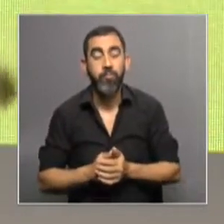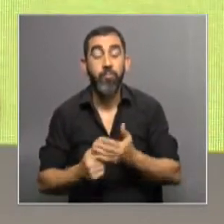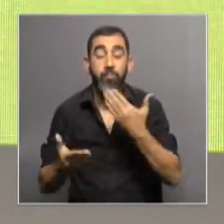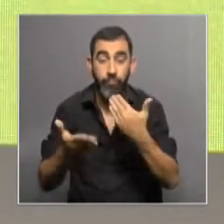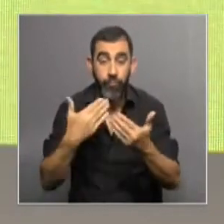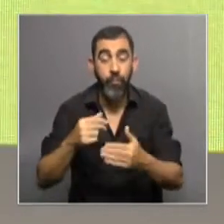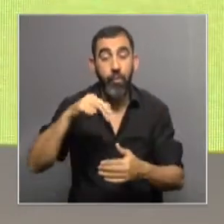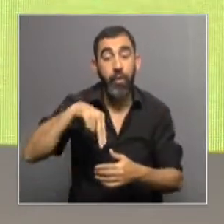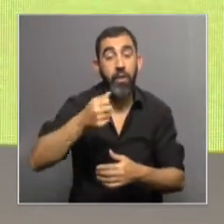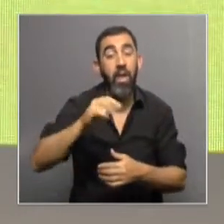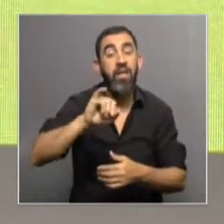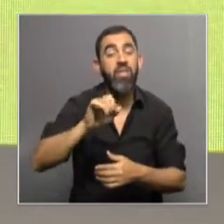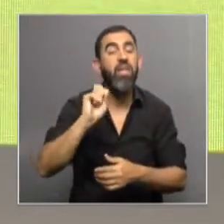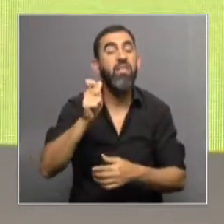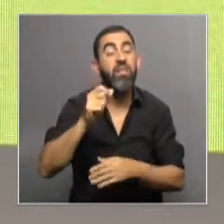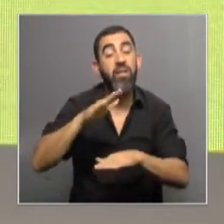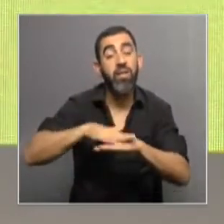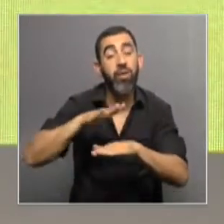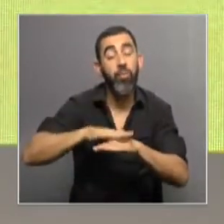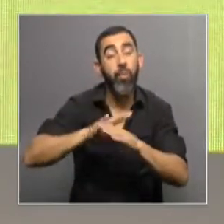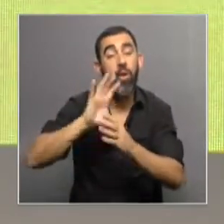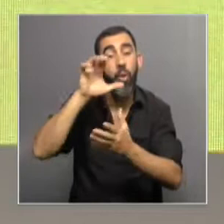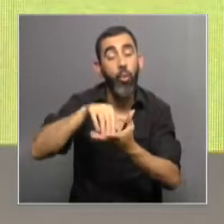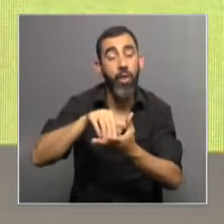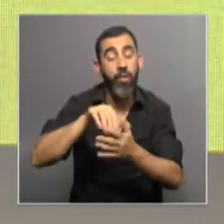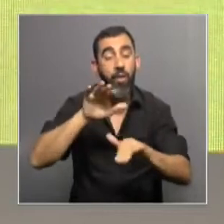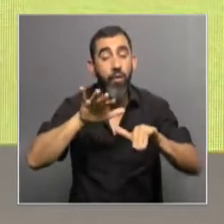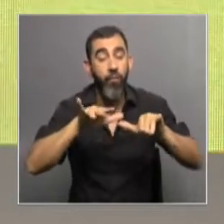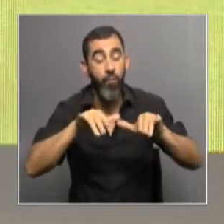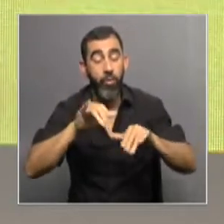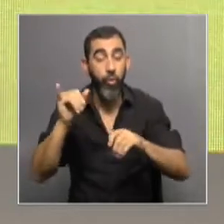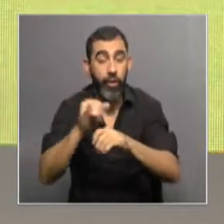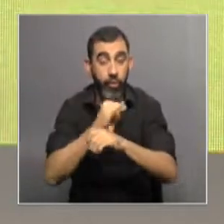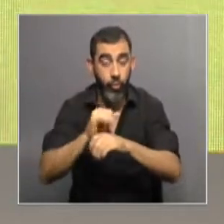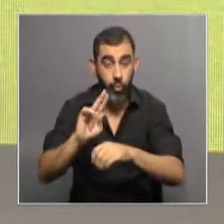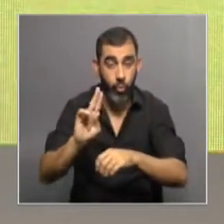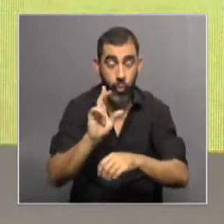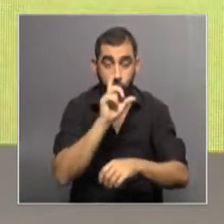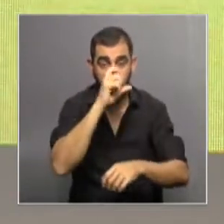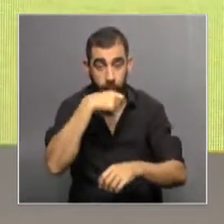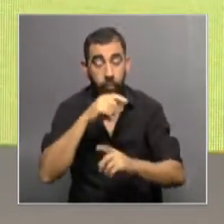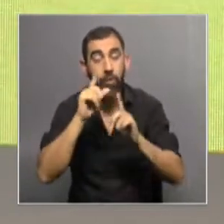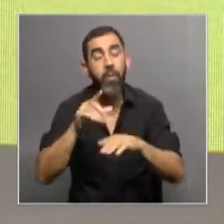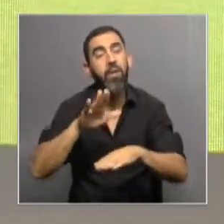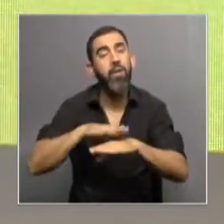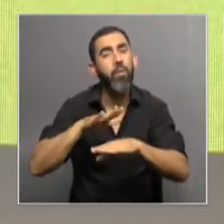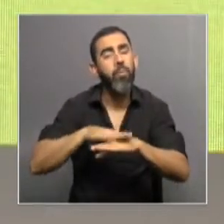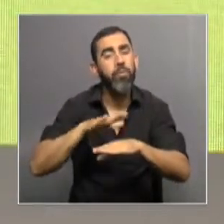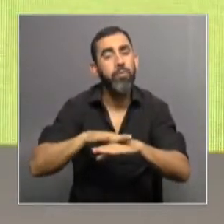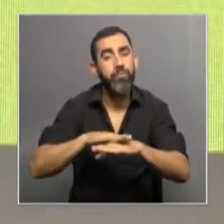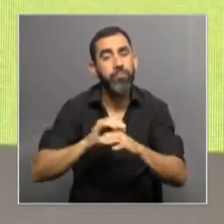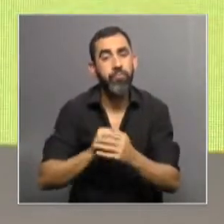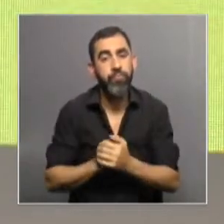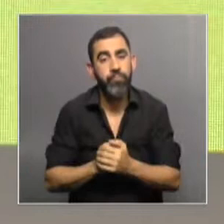con Hugo Naya. Él es responsable de la unidad de bioinformática del Instituto Pasteur de Montevideo, pero además es responsable de un